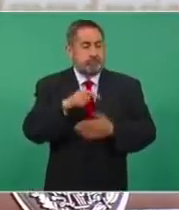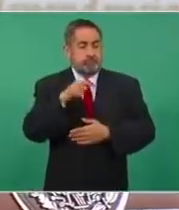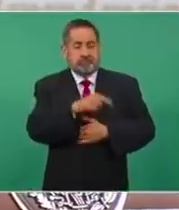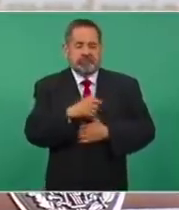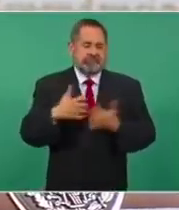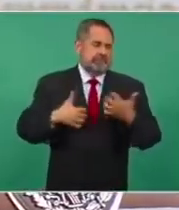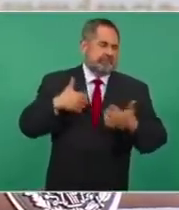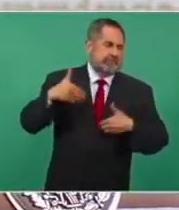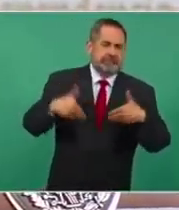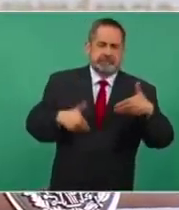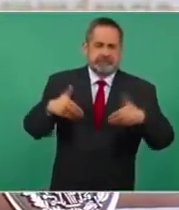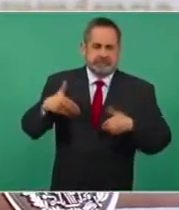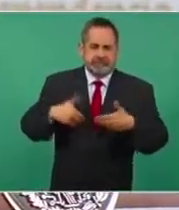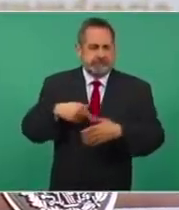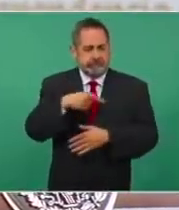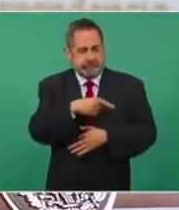molesta,